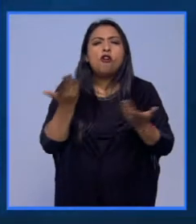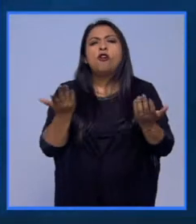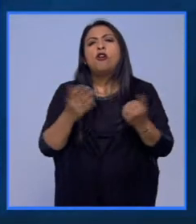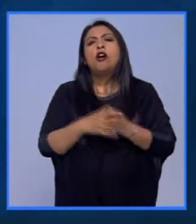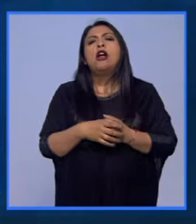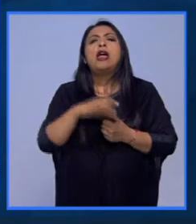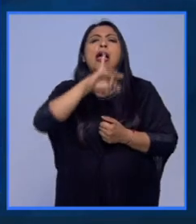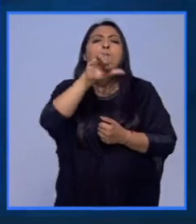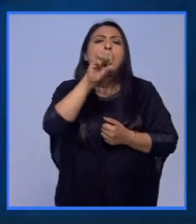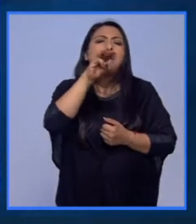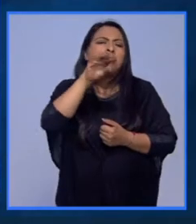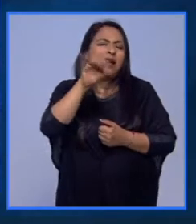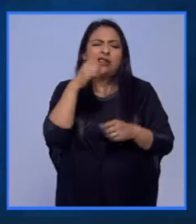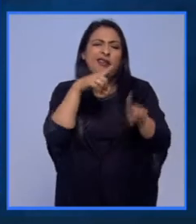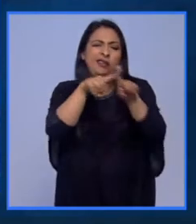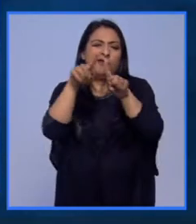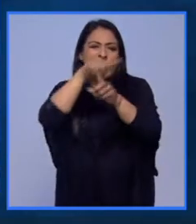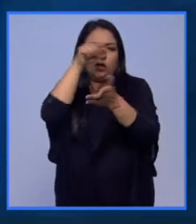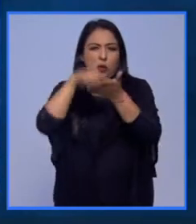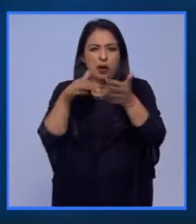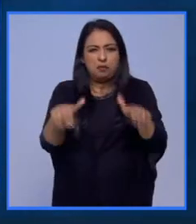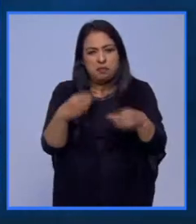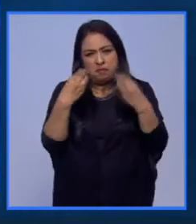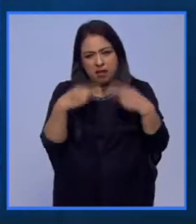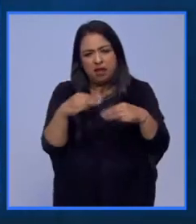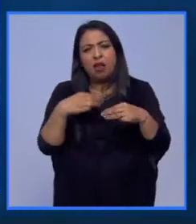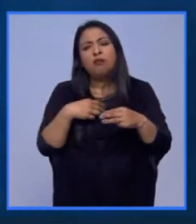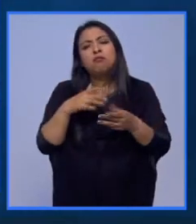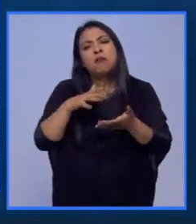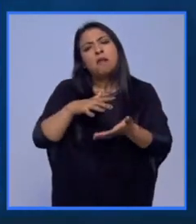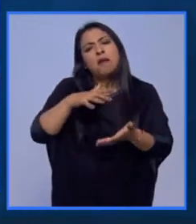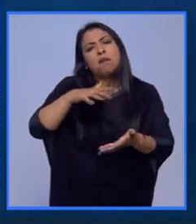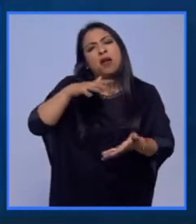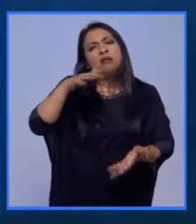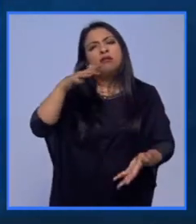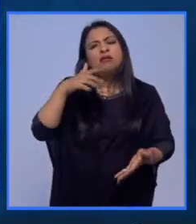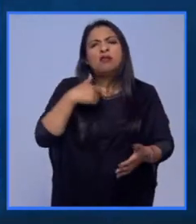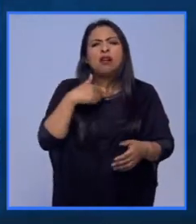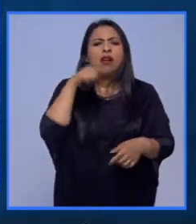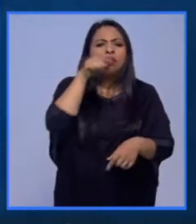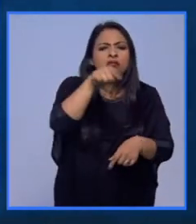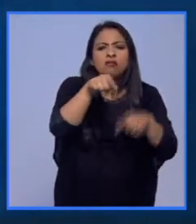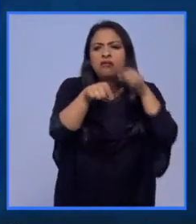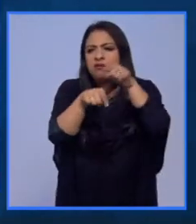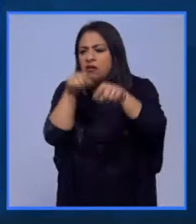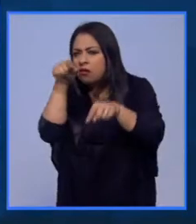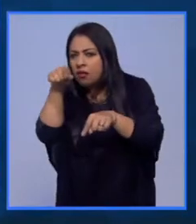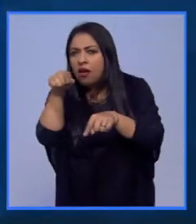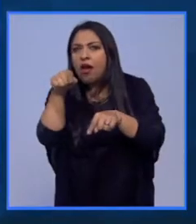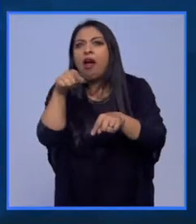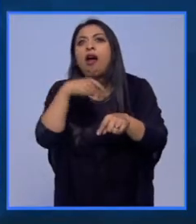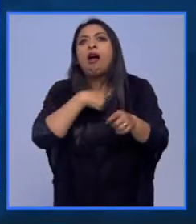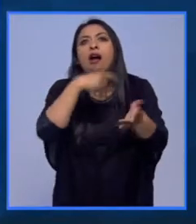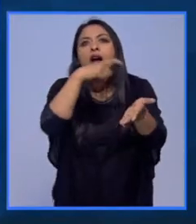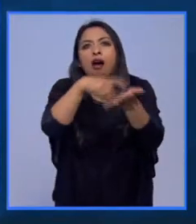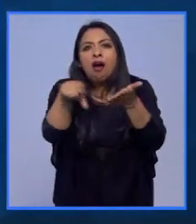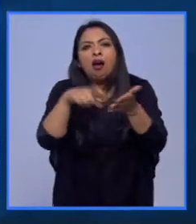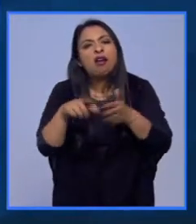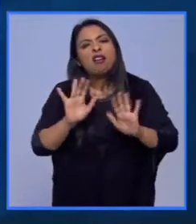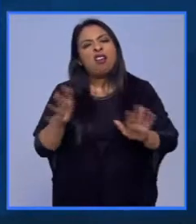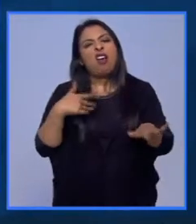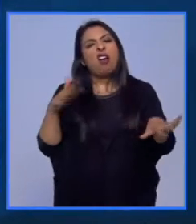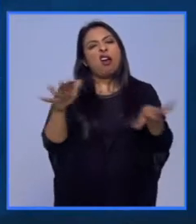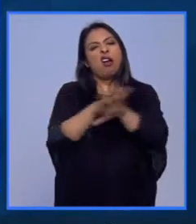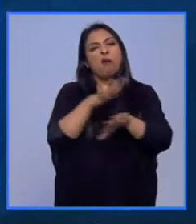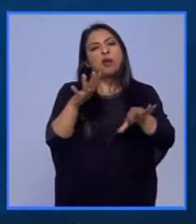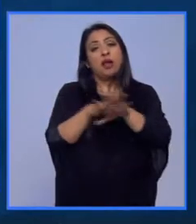de Jamaica, de lo que sea. Y van creciendo y uno me topo aquí y otro allá y luego los voy cambiando ya ahora